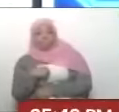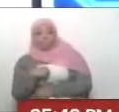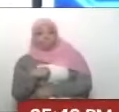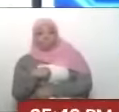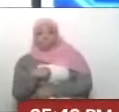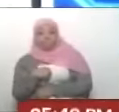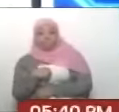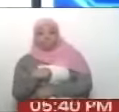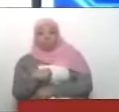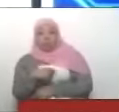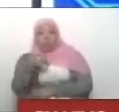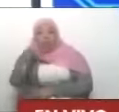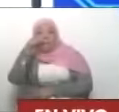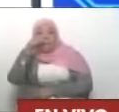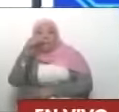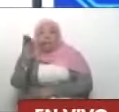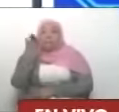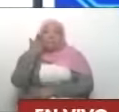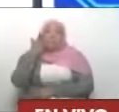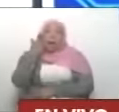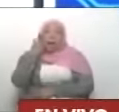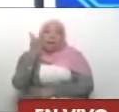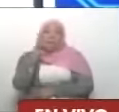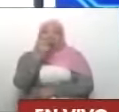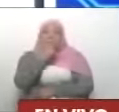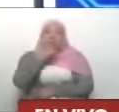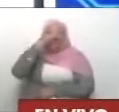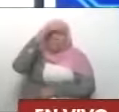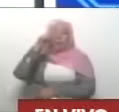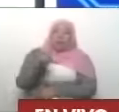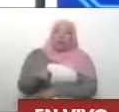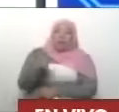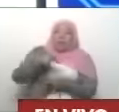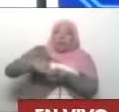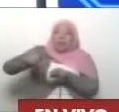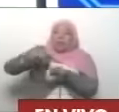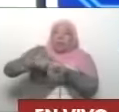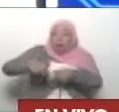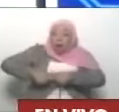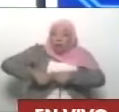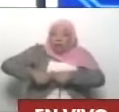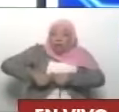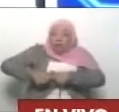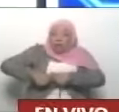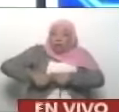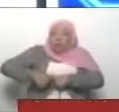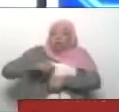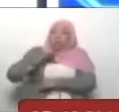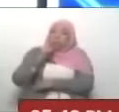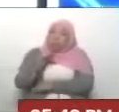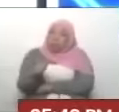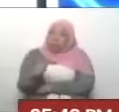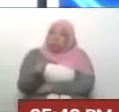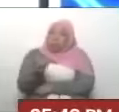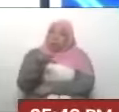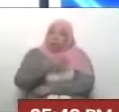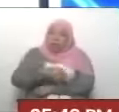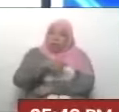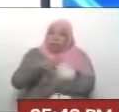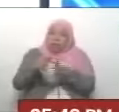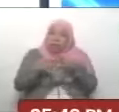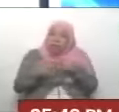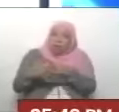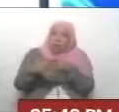Lo dicen los padres y las madres de niños afectados de manera letal en la sociedad